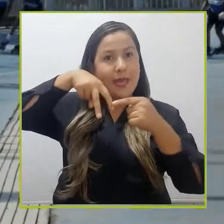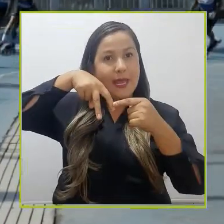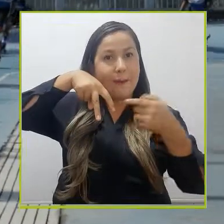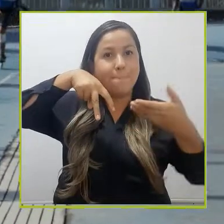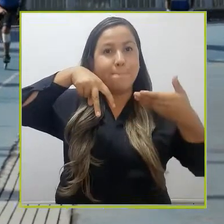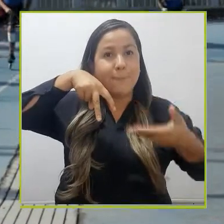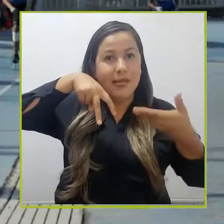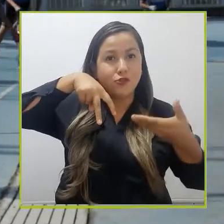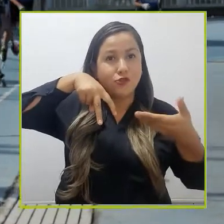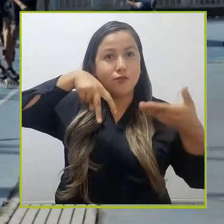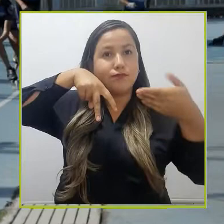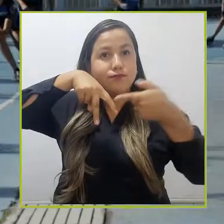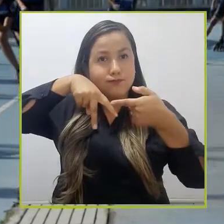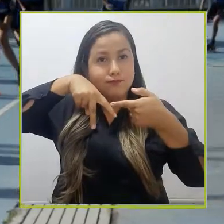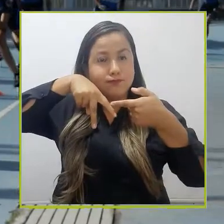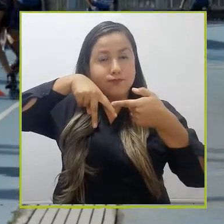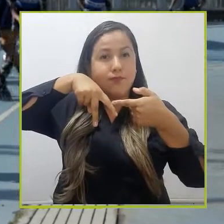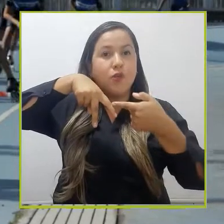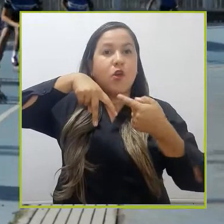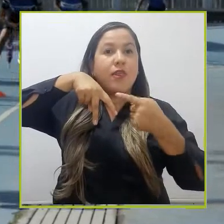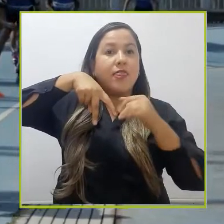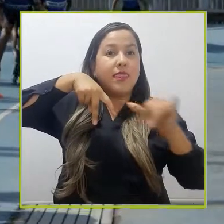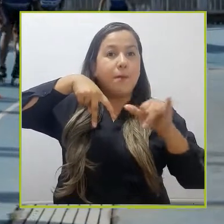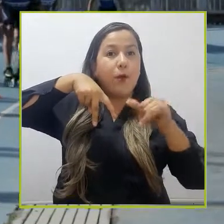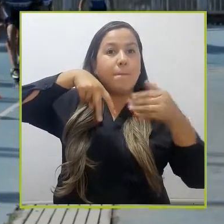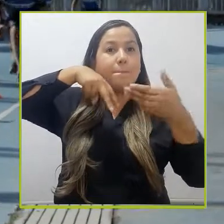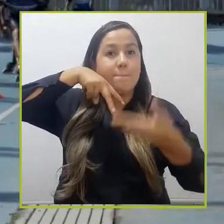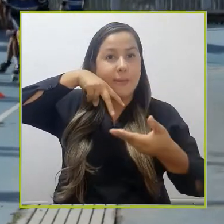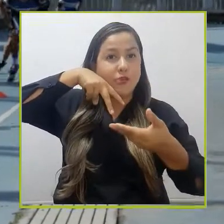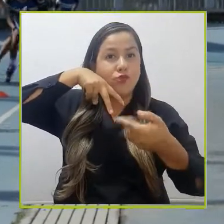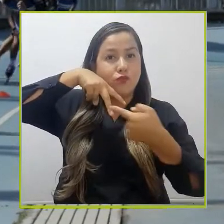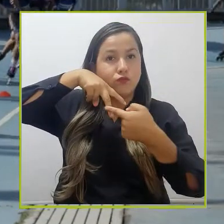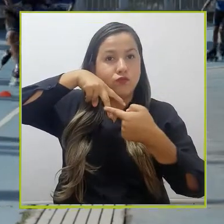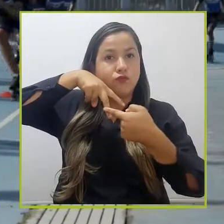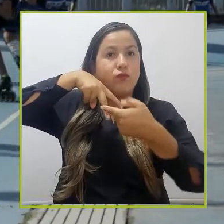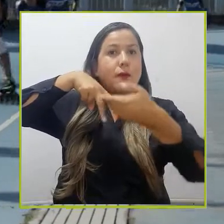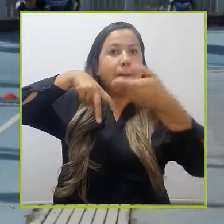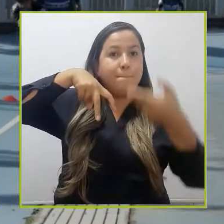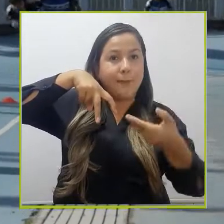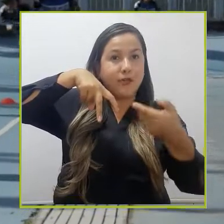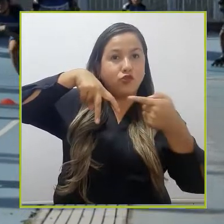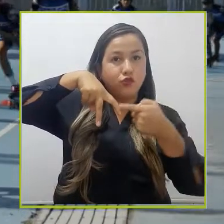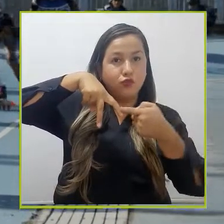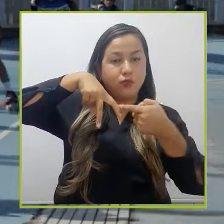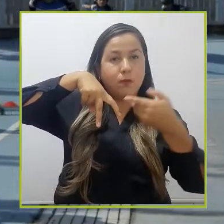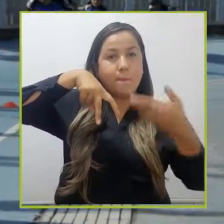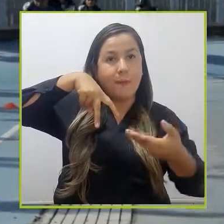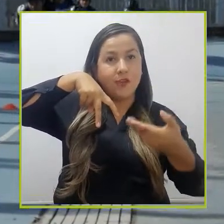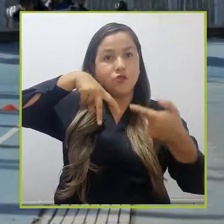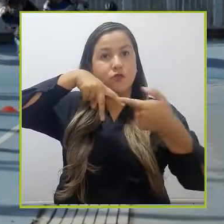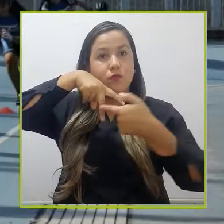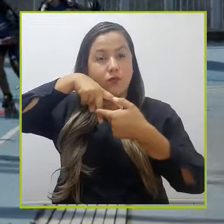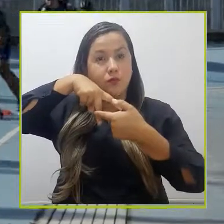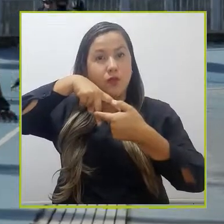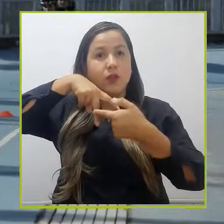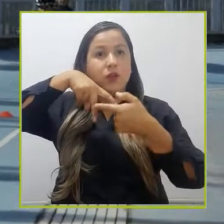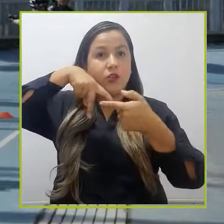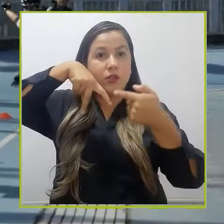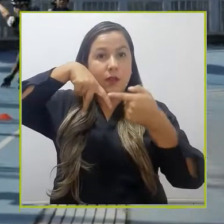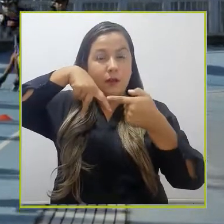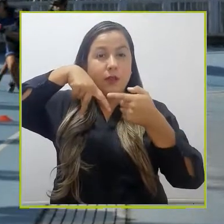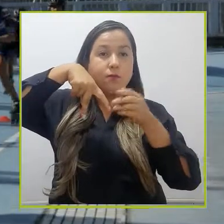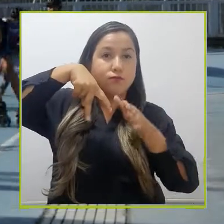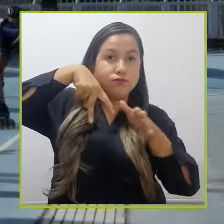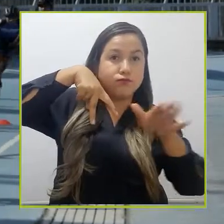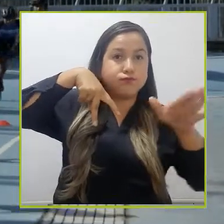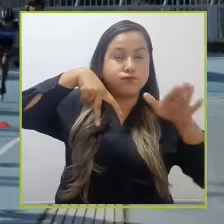tenemos apoyo bipodal y consiste en el fondo que tú tienes que transferir la masa para dejar el pie que va a empujar libre de